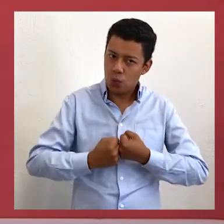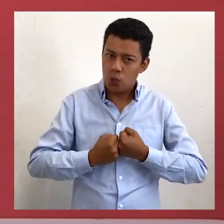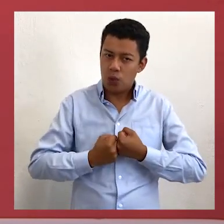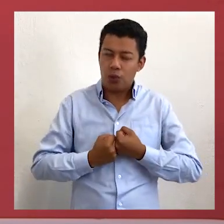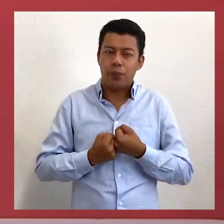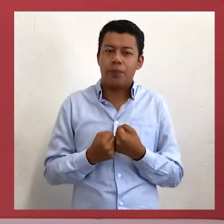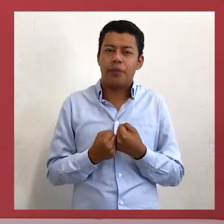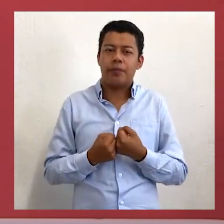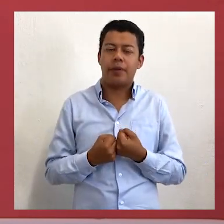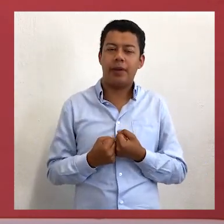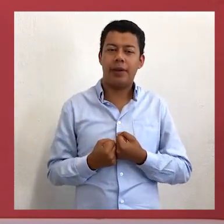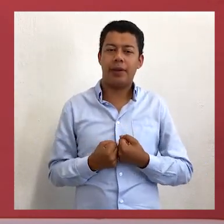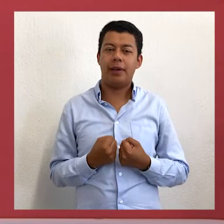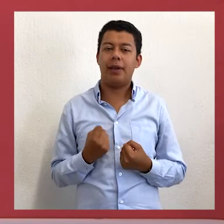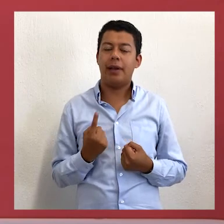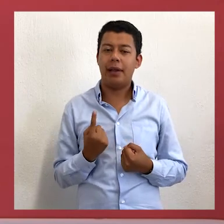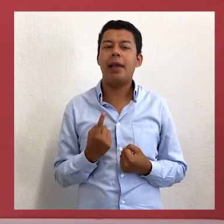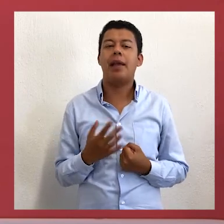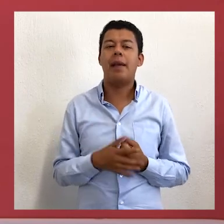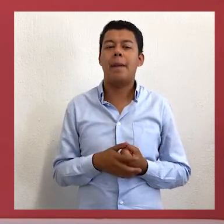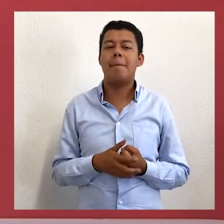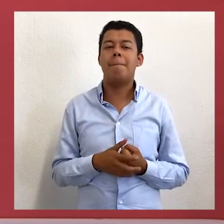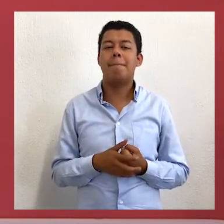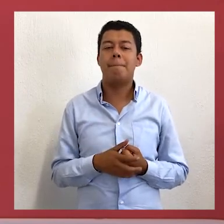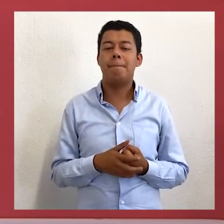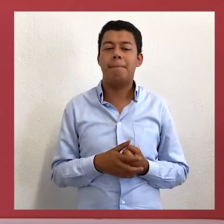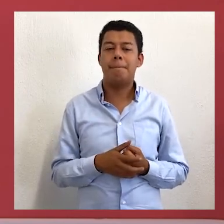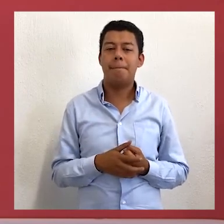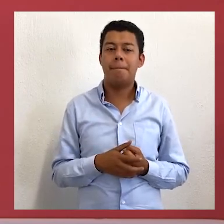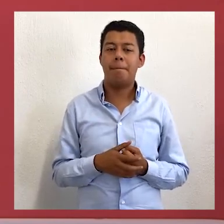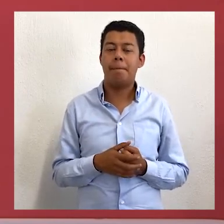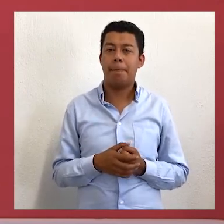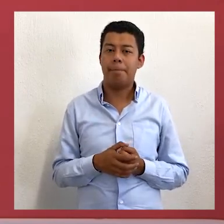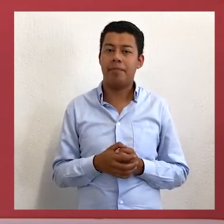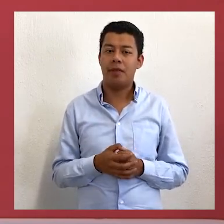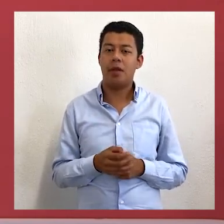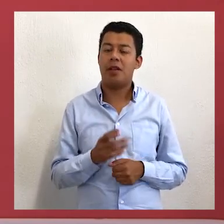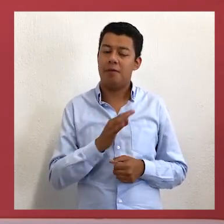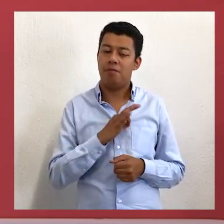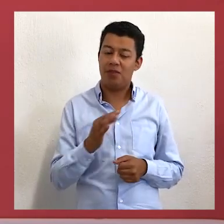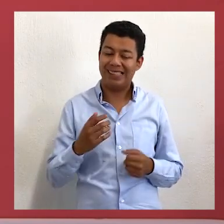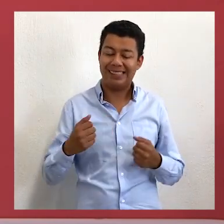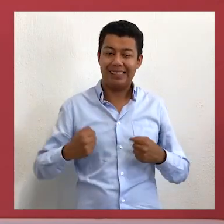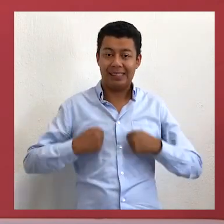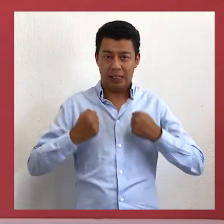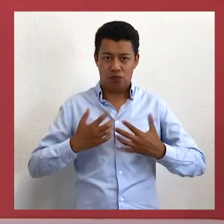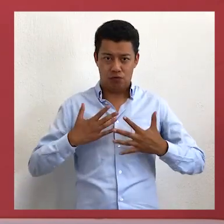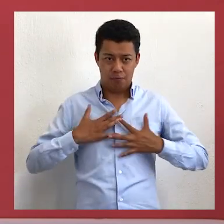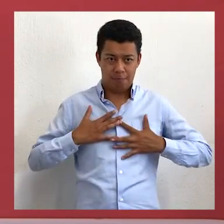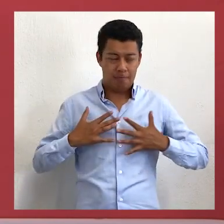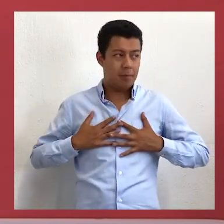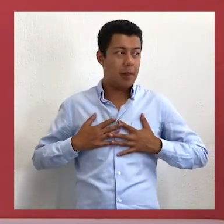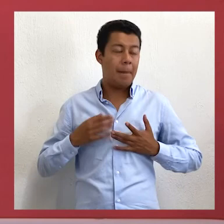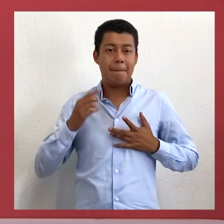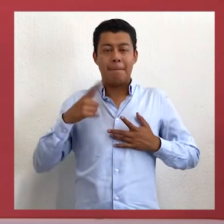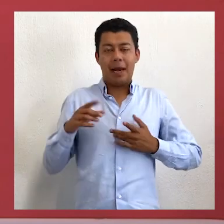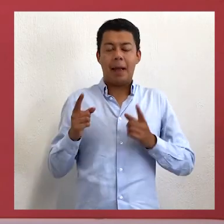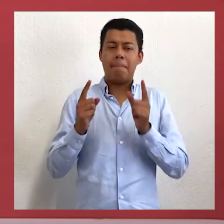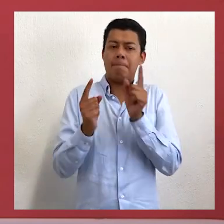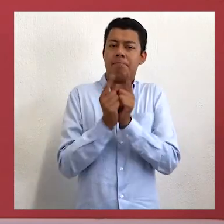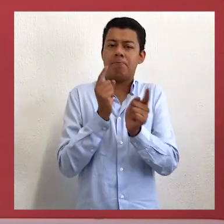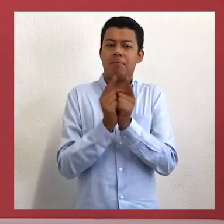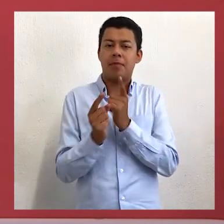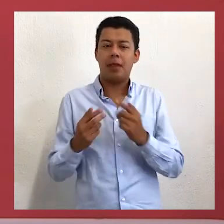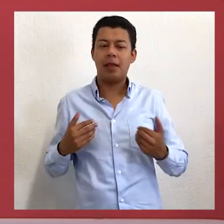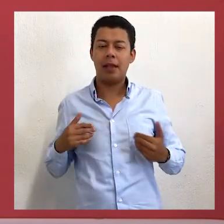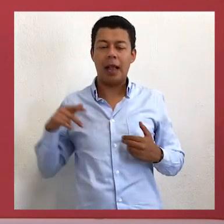seguro, un adulto que tenga una seguridad en sí mismo, en el